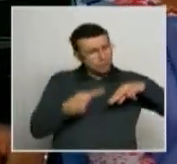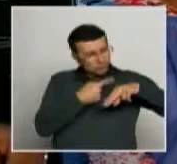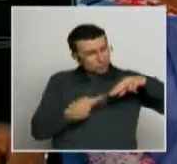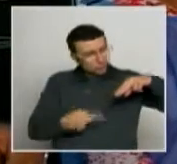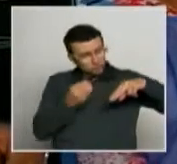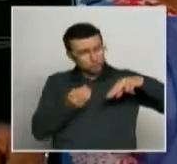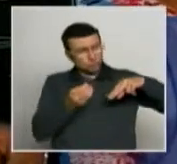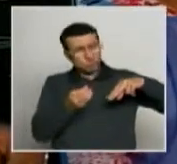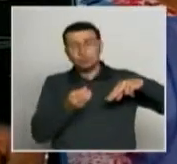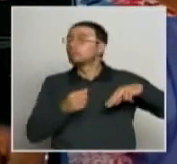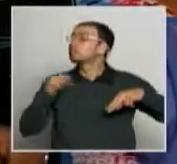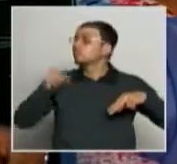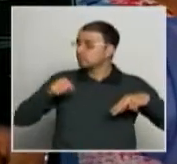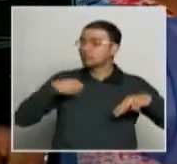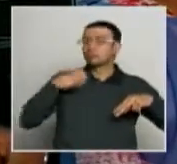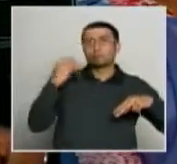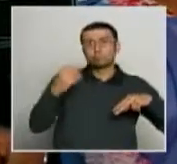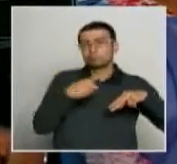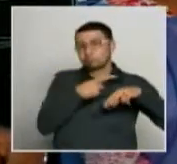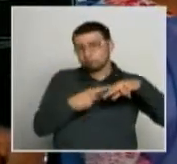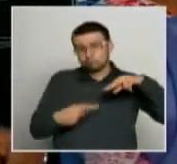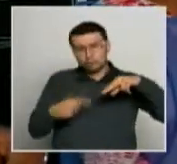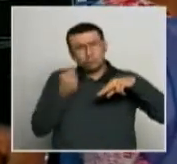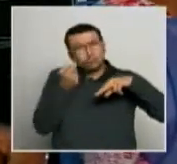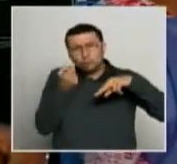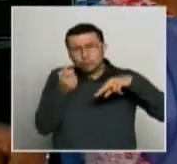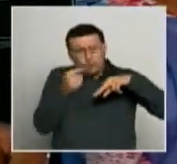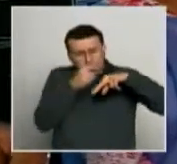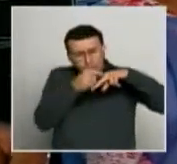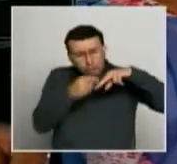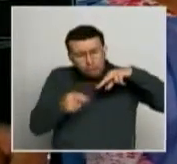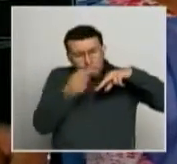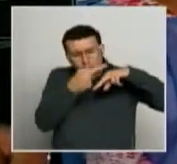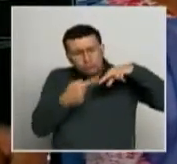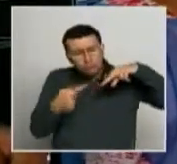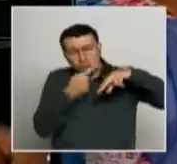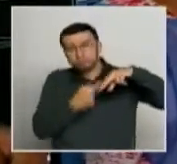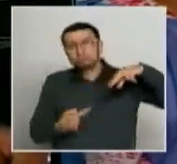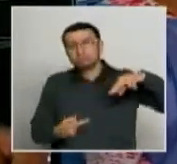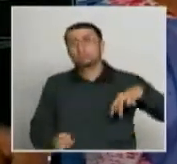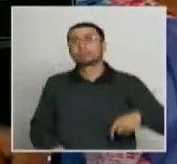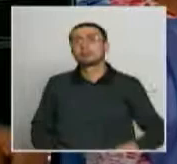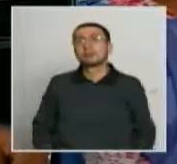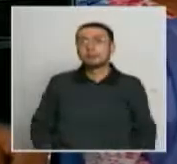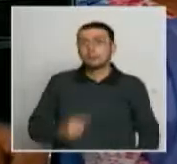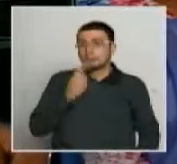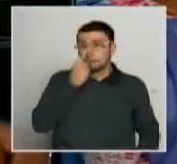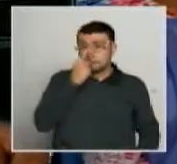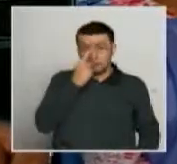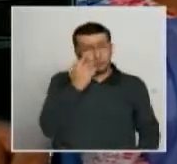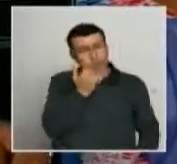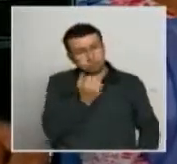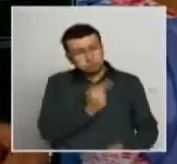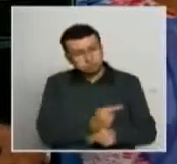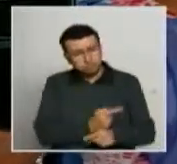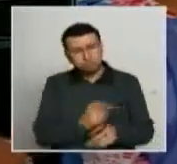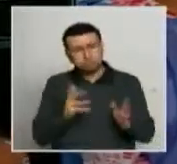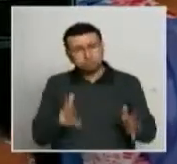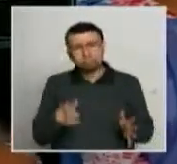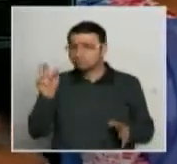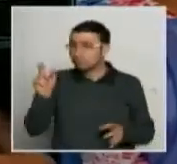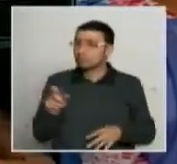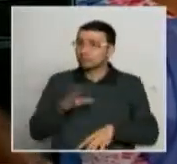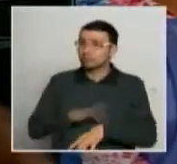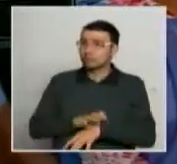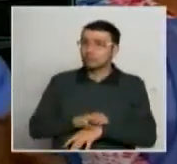venitas varicosas de esas pequeñitas. Bueno, en vista de esta historia clínica, estamos con el